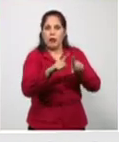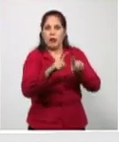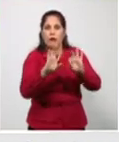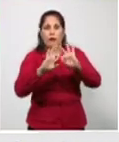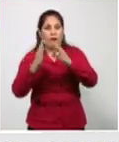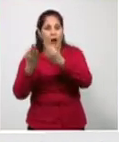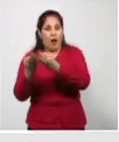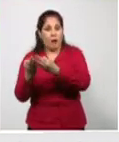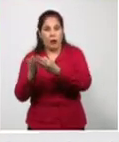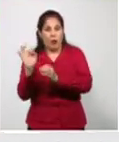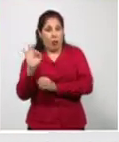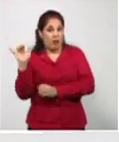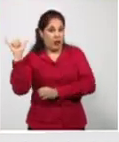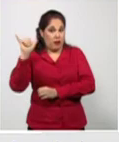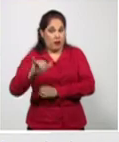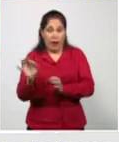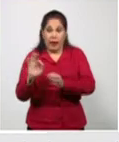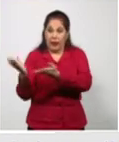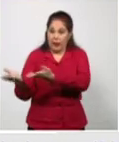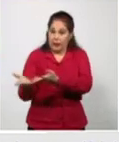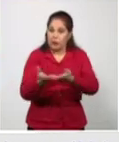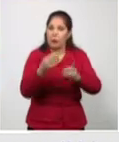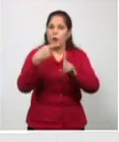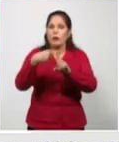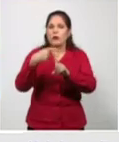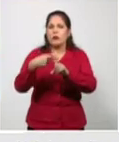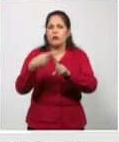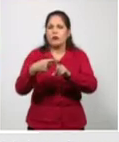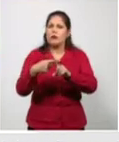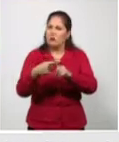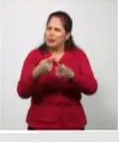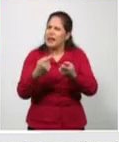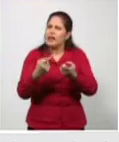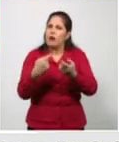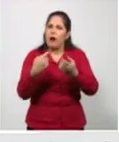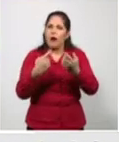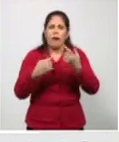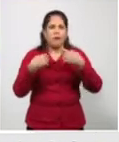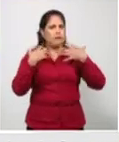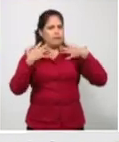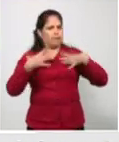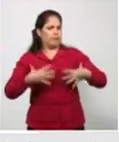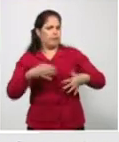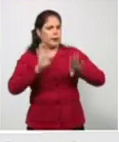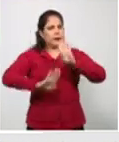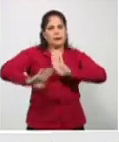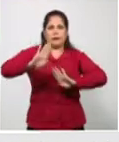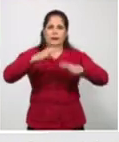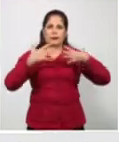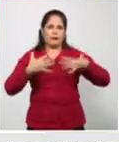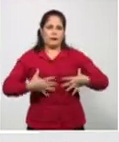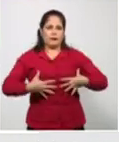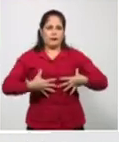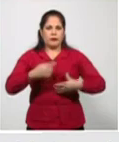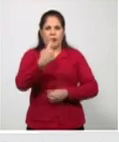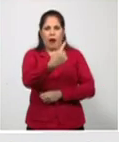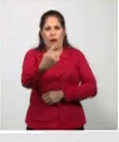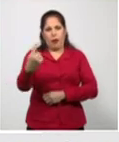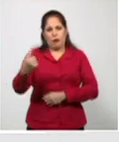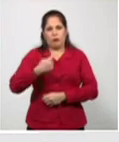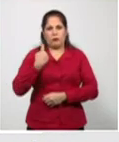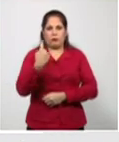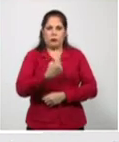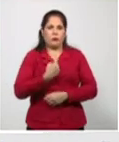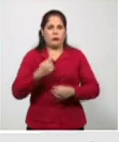no ha viajado, que lo recibió, pues sale positivo. Va mucho con la respuesta inmune de la persona,